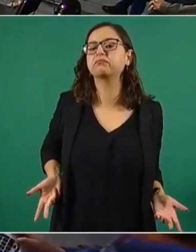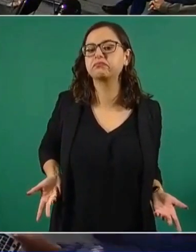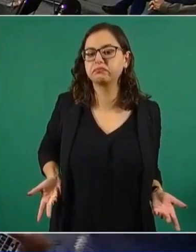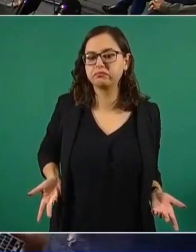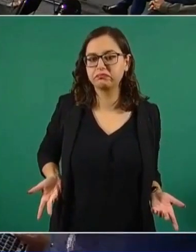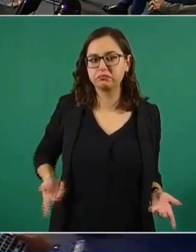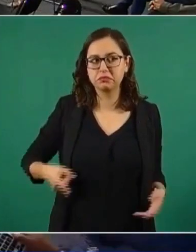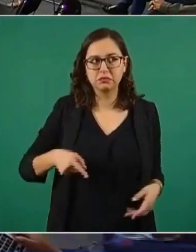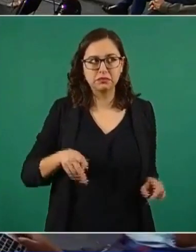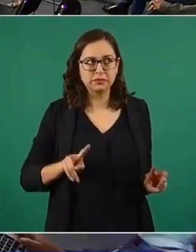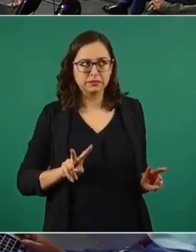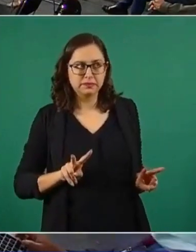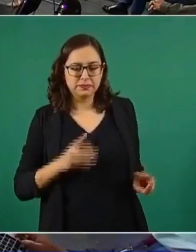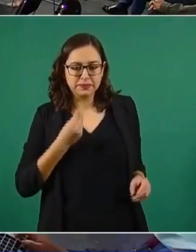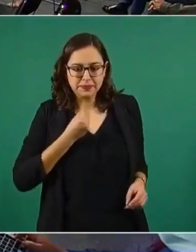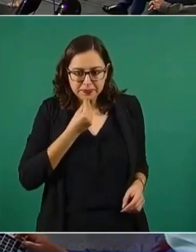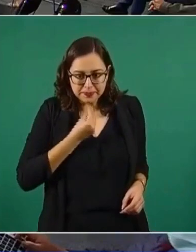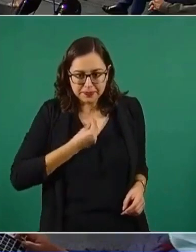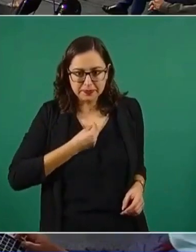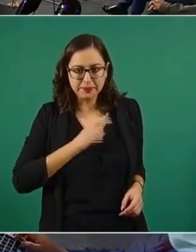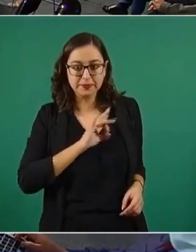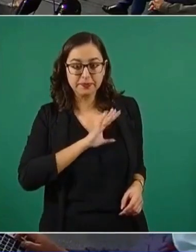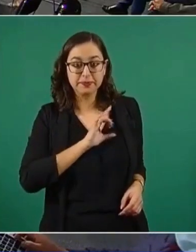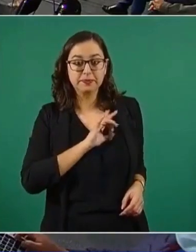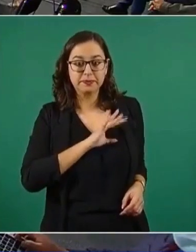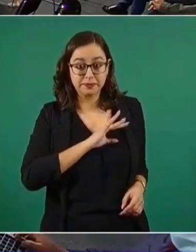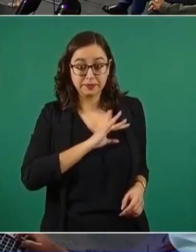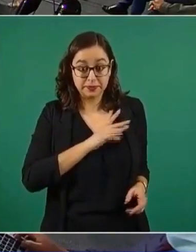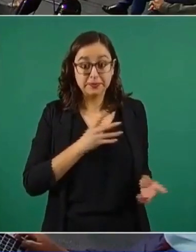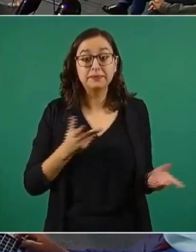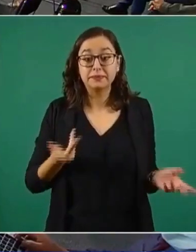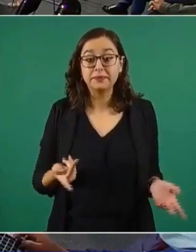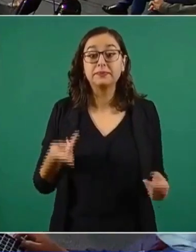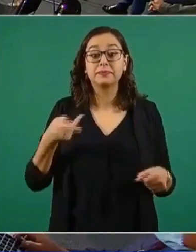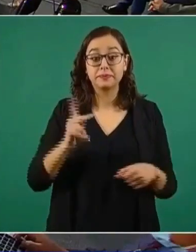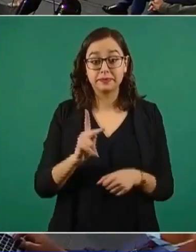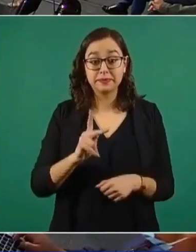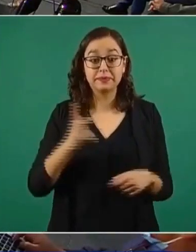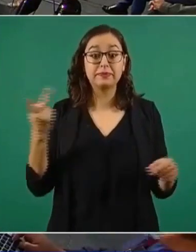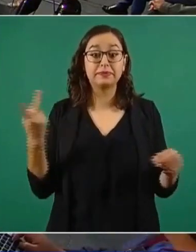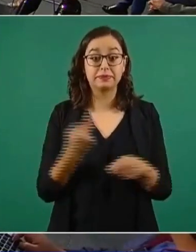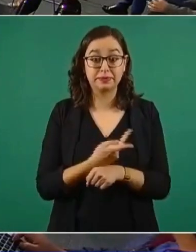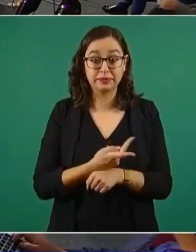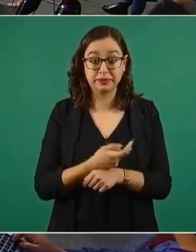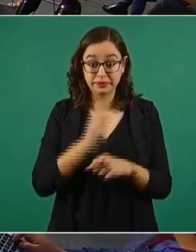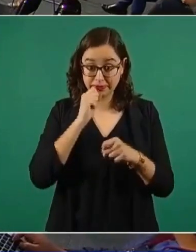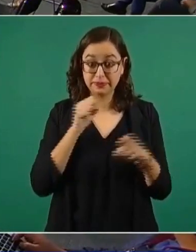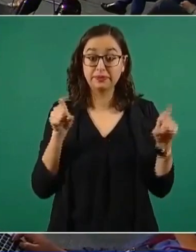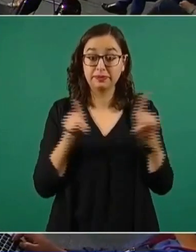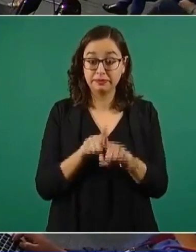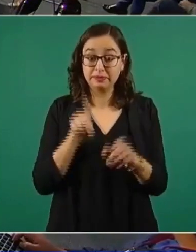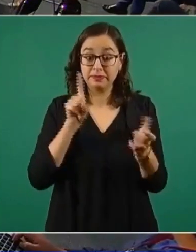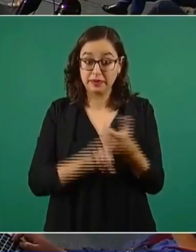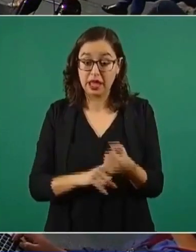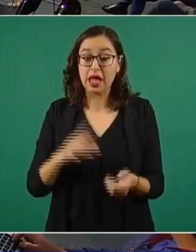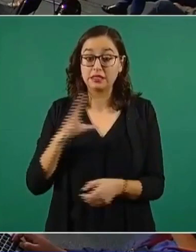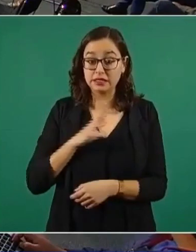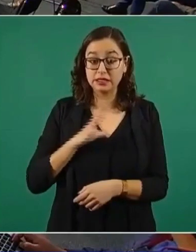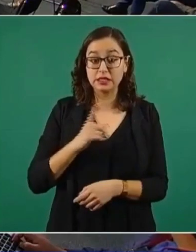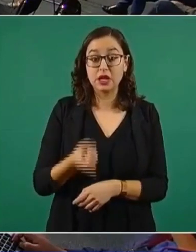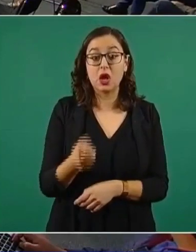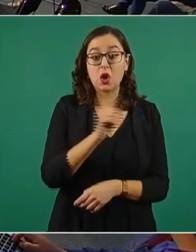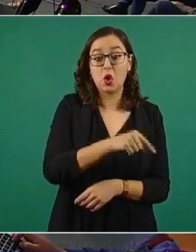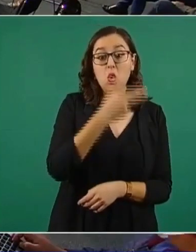destacado, presidente, es que detrás del general Lofgán está Luis Miguel Chon Chon, quien dice ser